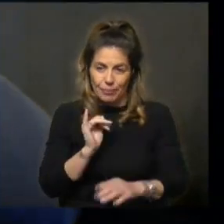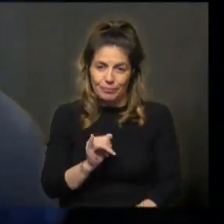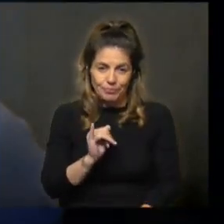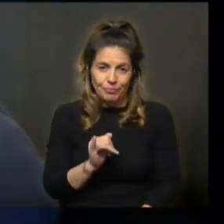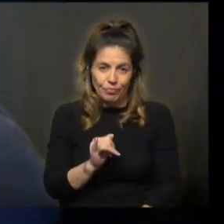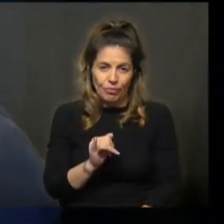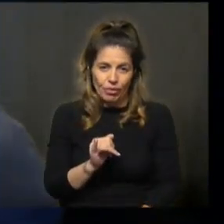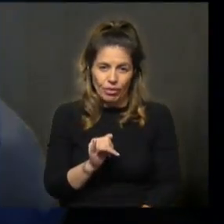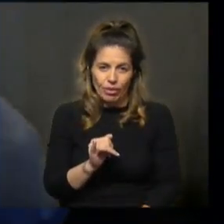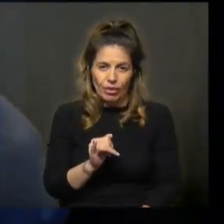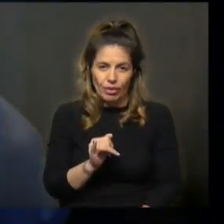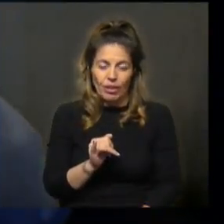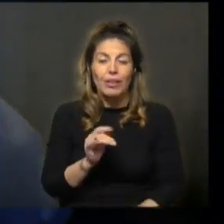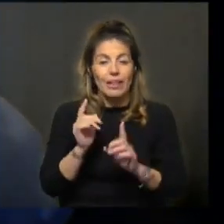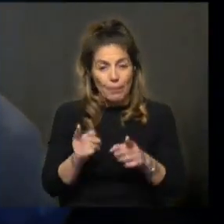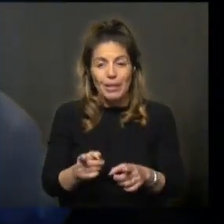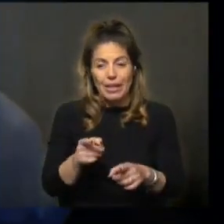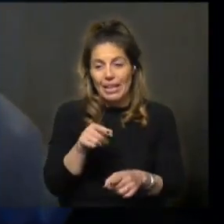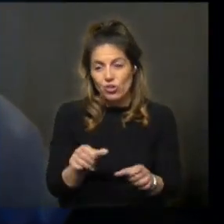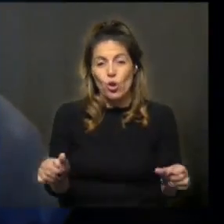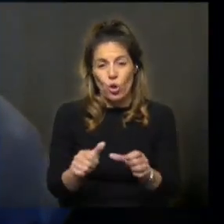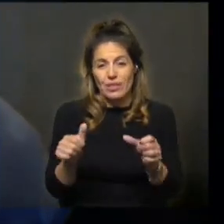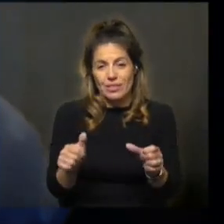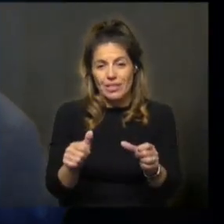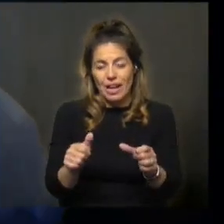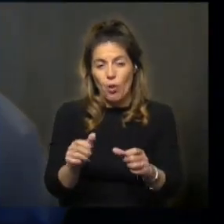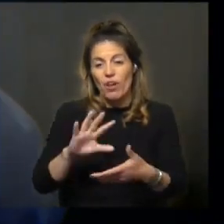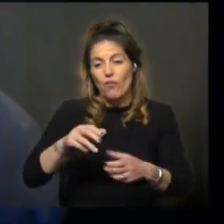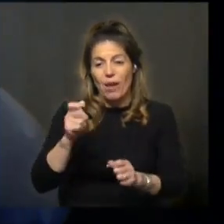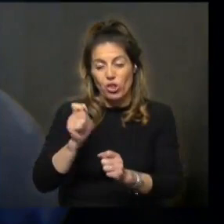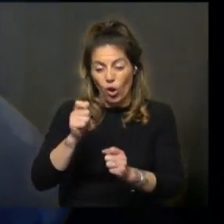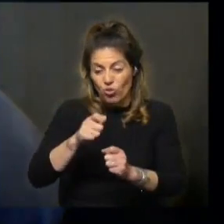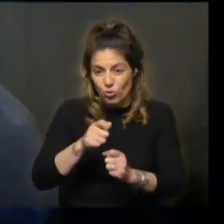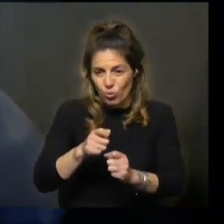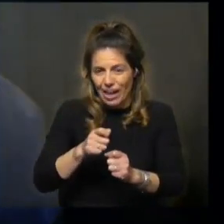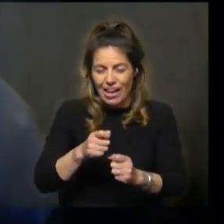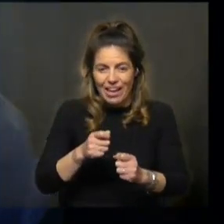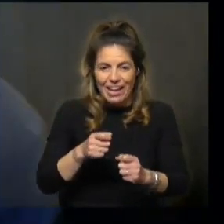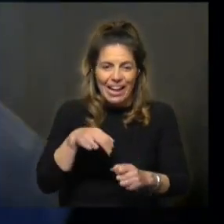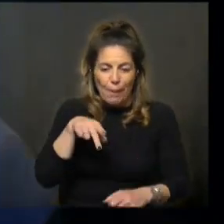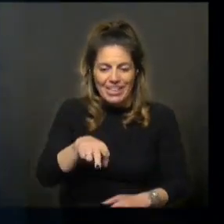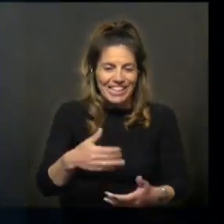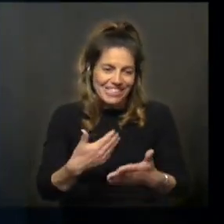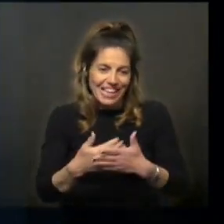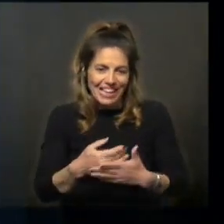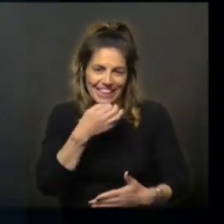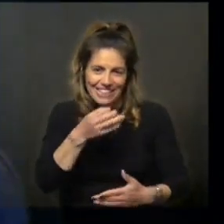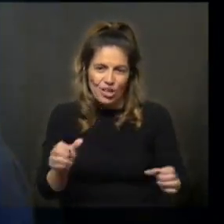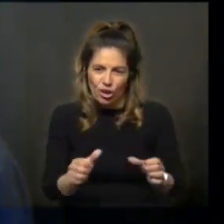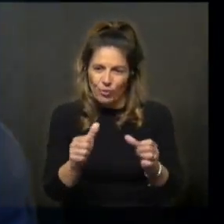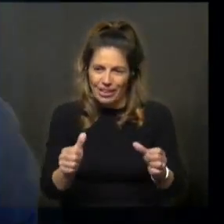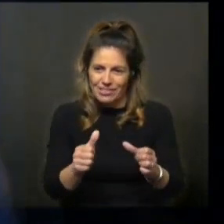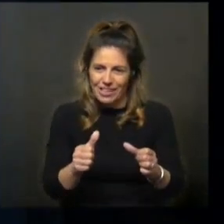seguramente también era parte de de la tortura el pasar cerca de ustedes diciendo lo que estaban haciendo No es